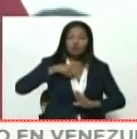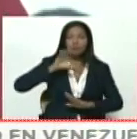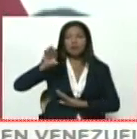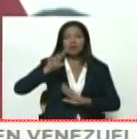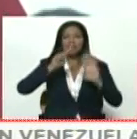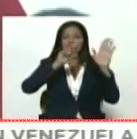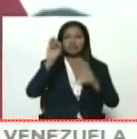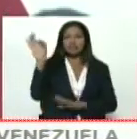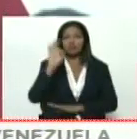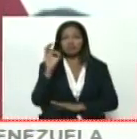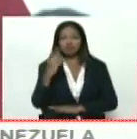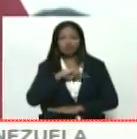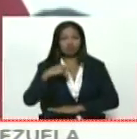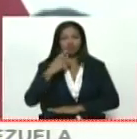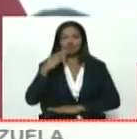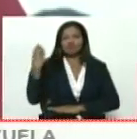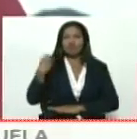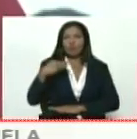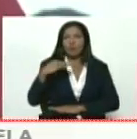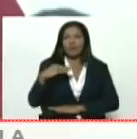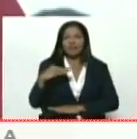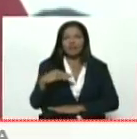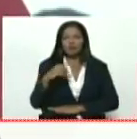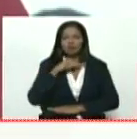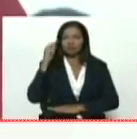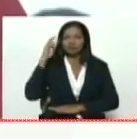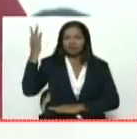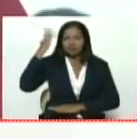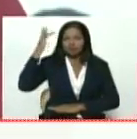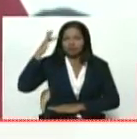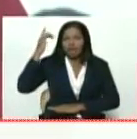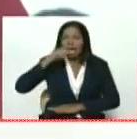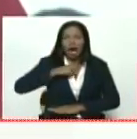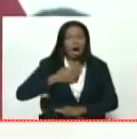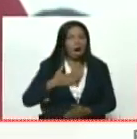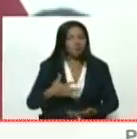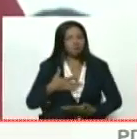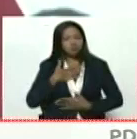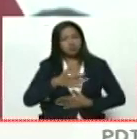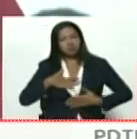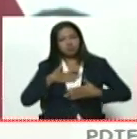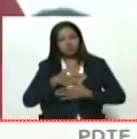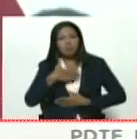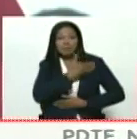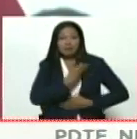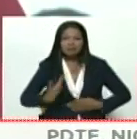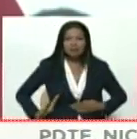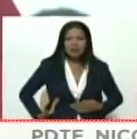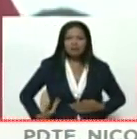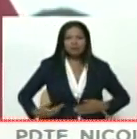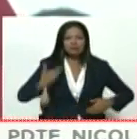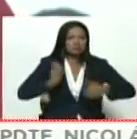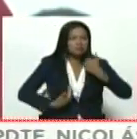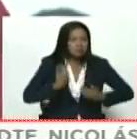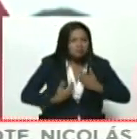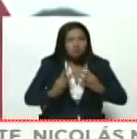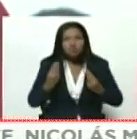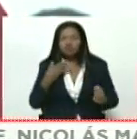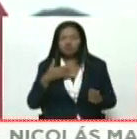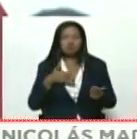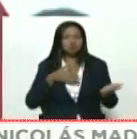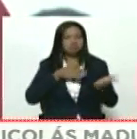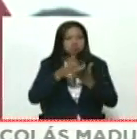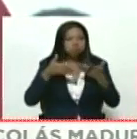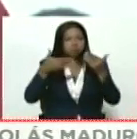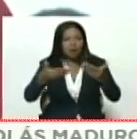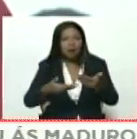60% de la población es joven. Y es gratificante saber que tenemos un presidente que se preocupa por garantizarle la formación